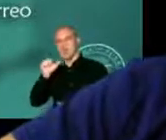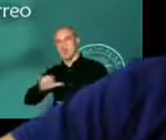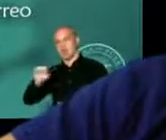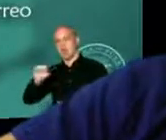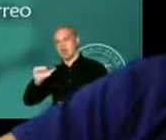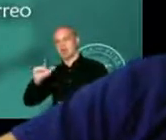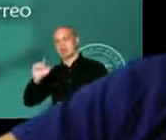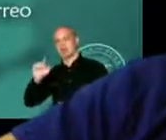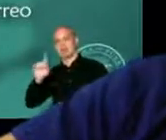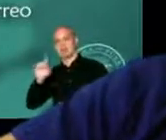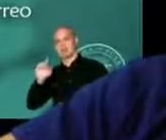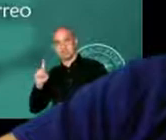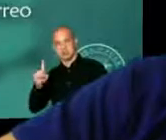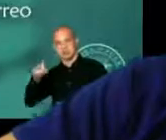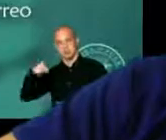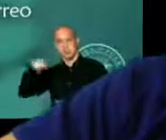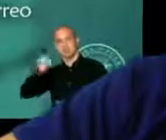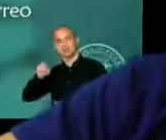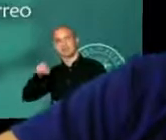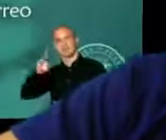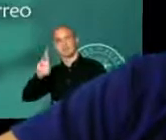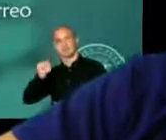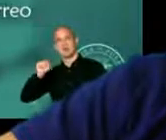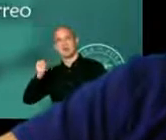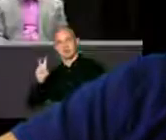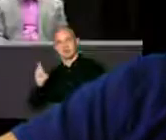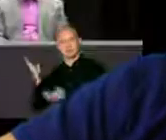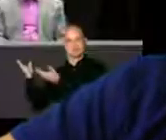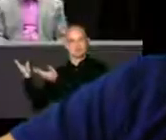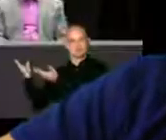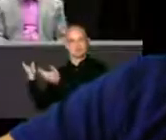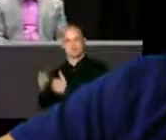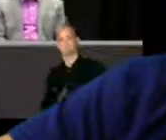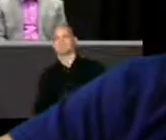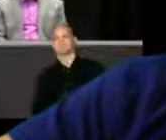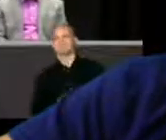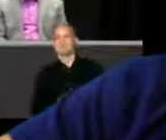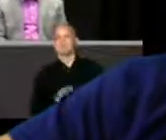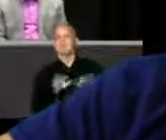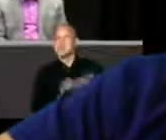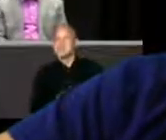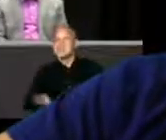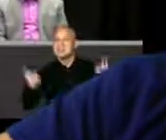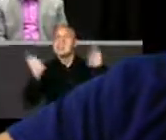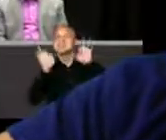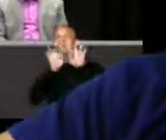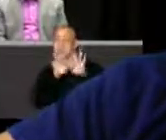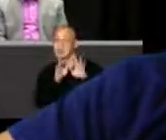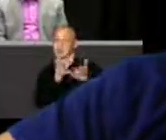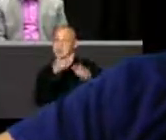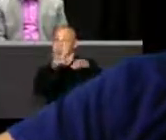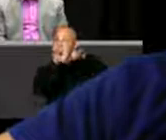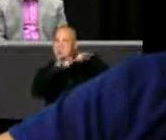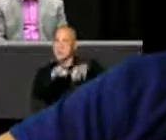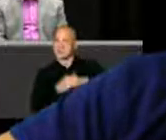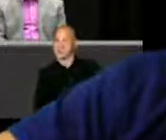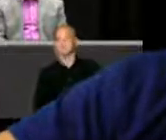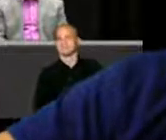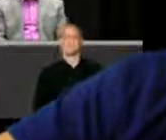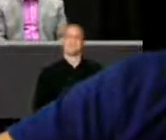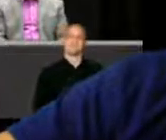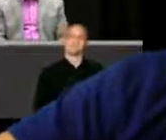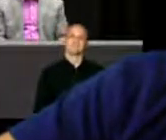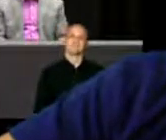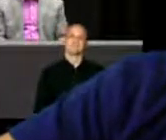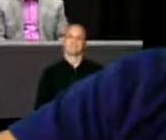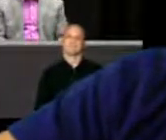los 7 días de la semana. Los 7 días de la semana las iglesias podrán tener sus cultos y llevar a cabo sus actividades. Así